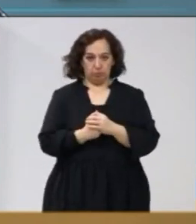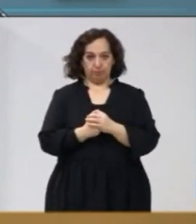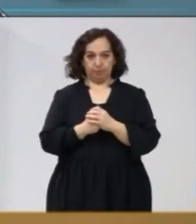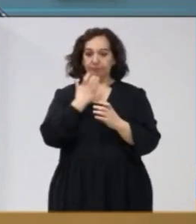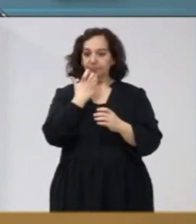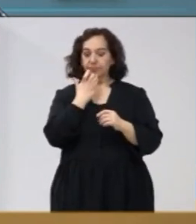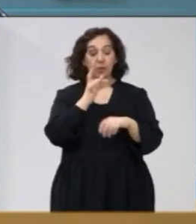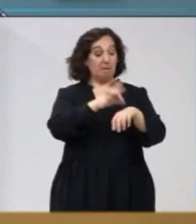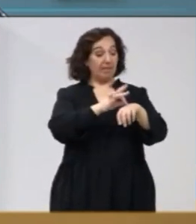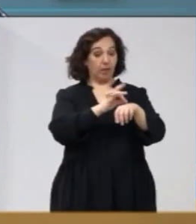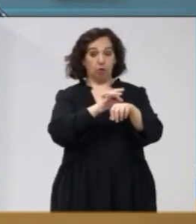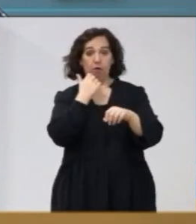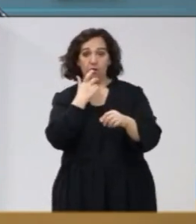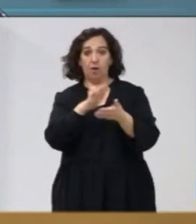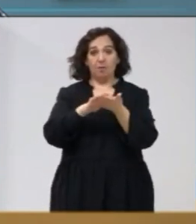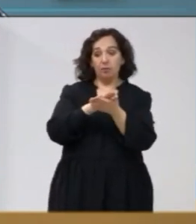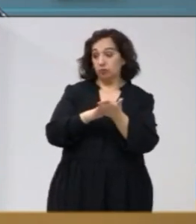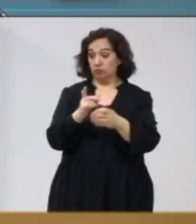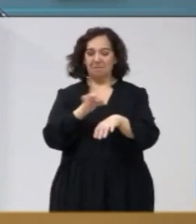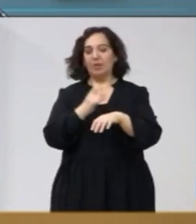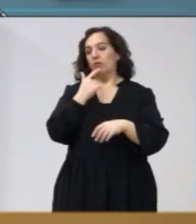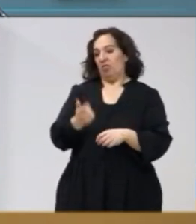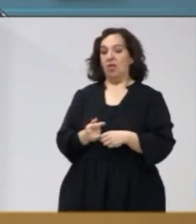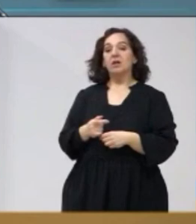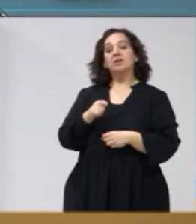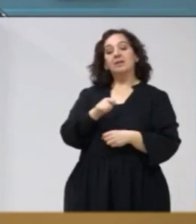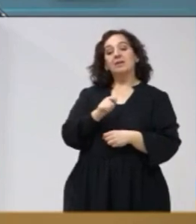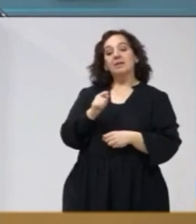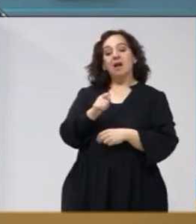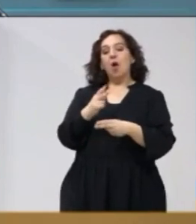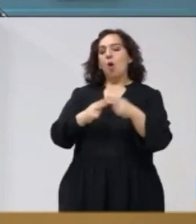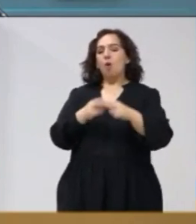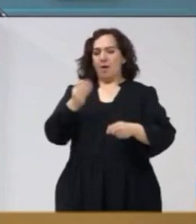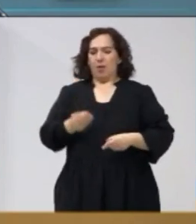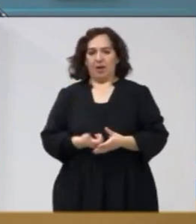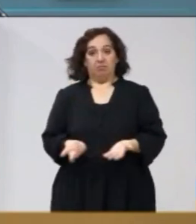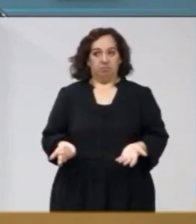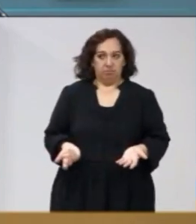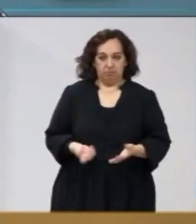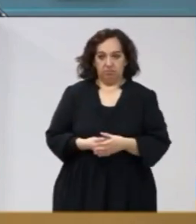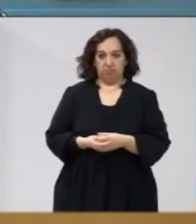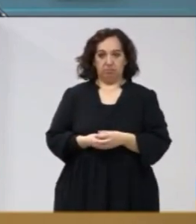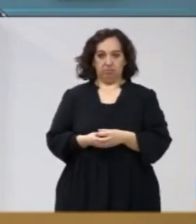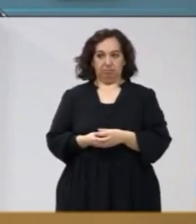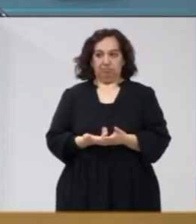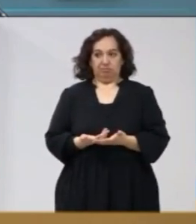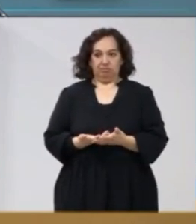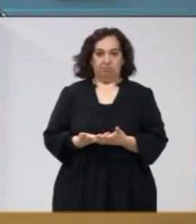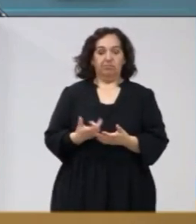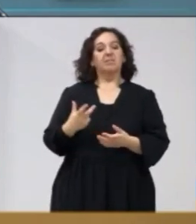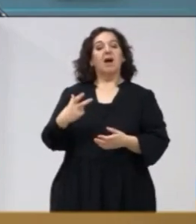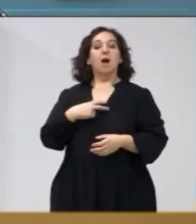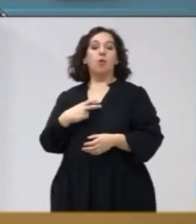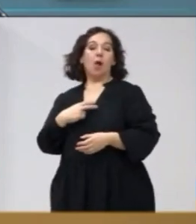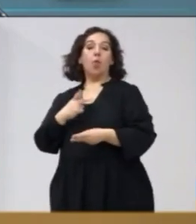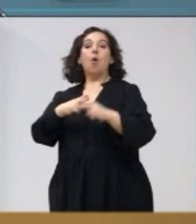hay gente que no son médicos, y es el médico el que dice, esta es la obra buena. ¿Qué sabe el letrado, más